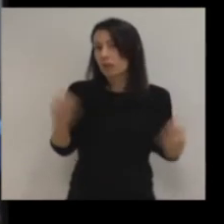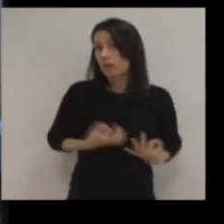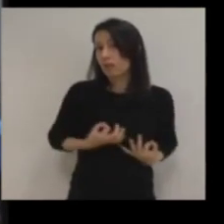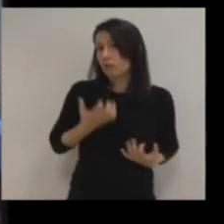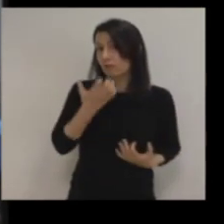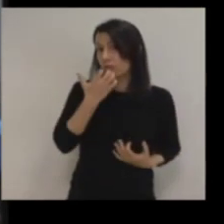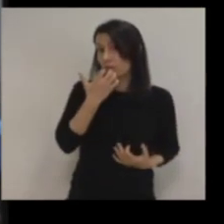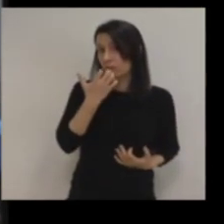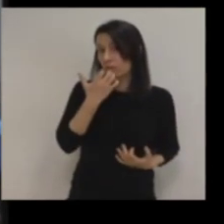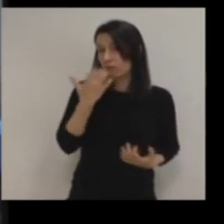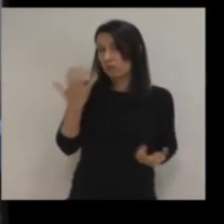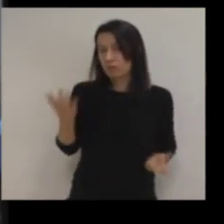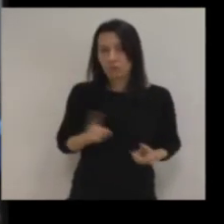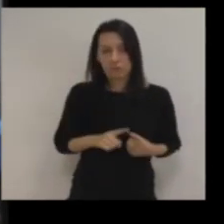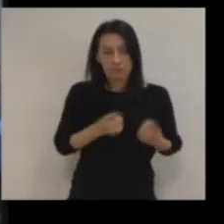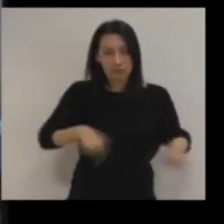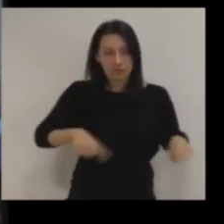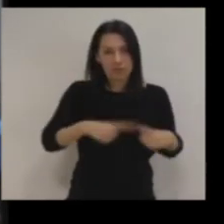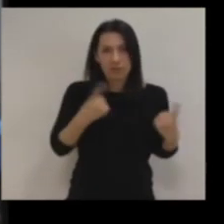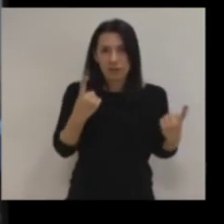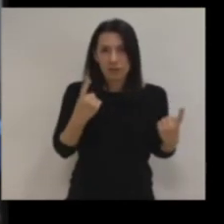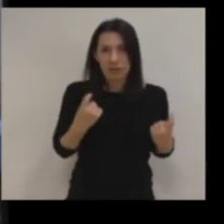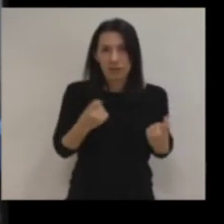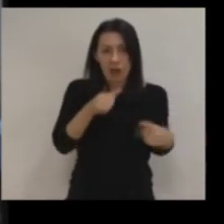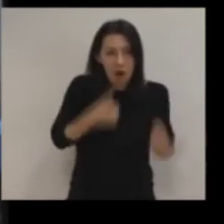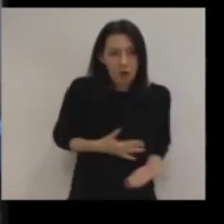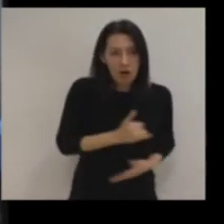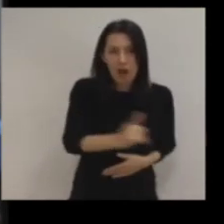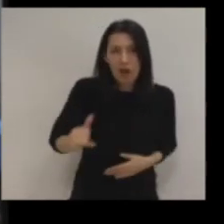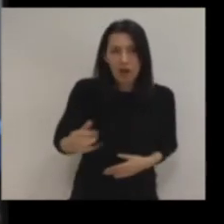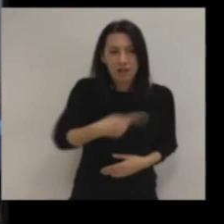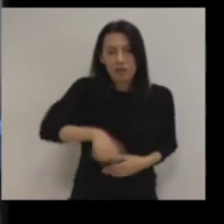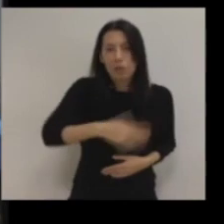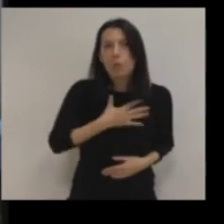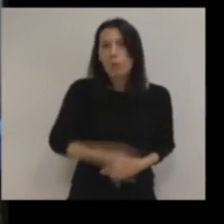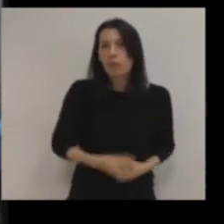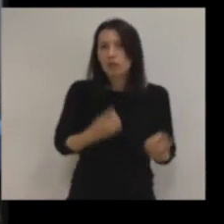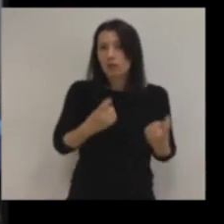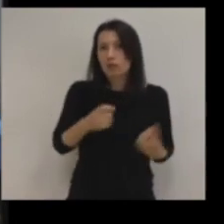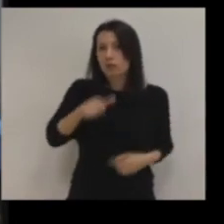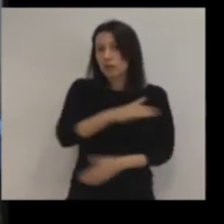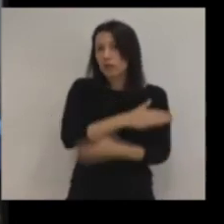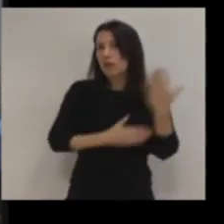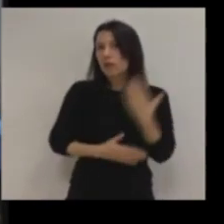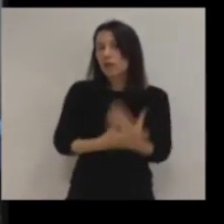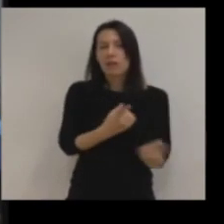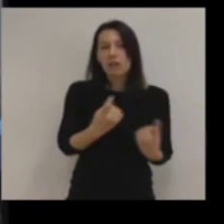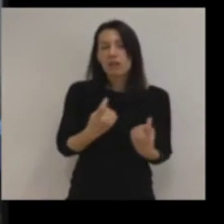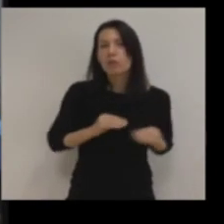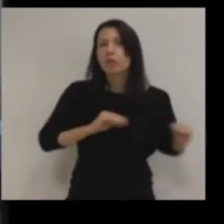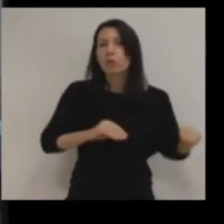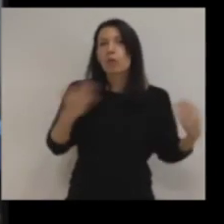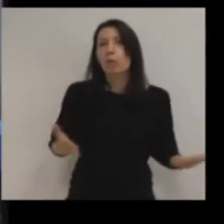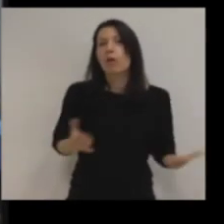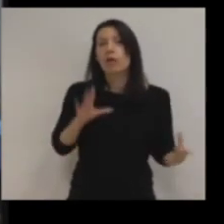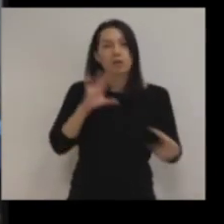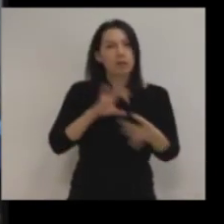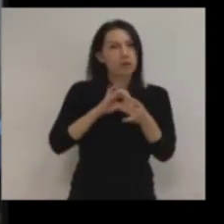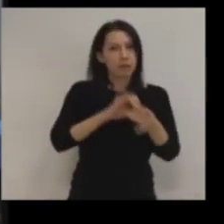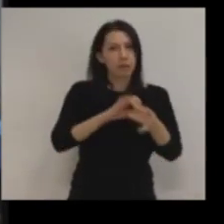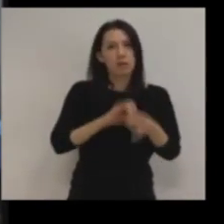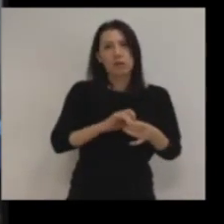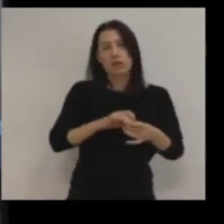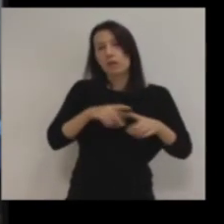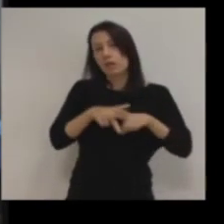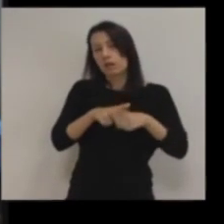CENTAR, qué existe y qué pueden necesitar las personas con discapacidad en cuanto a herramientas tecnológicas para